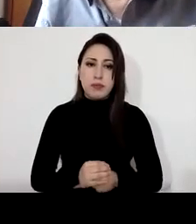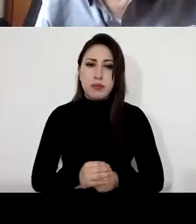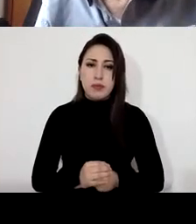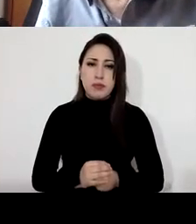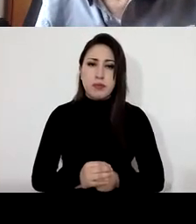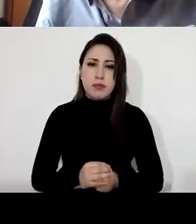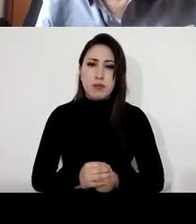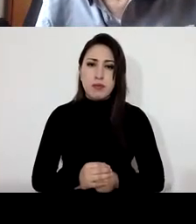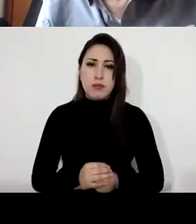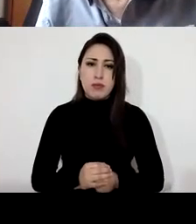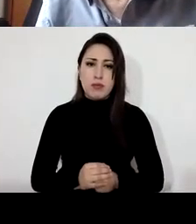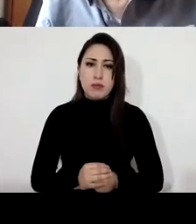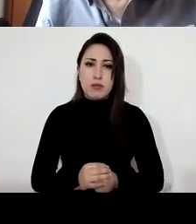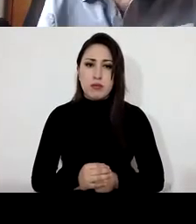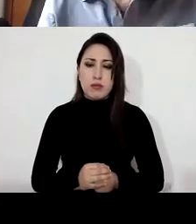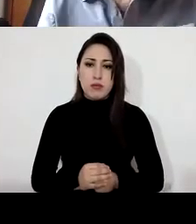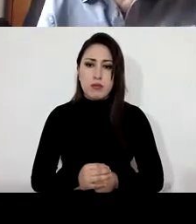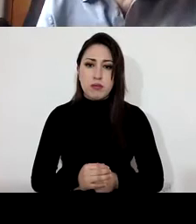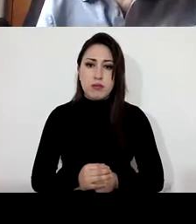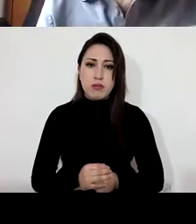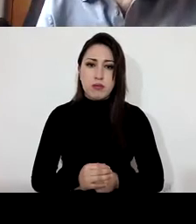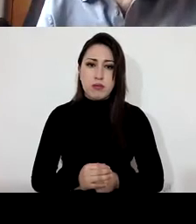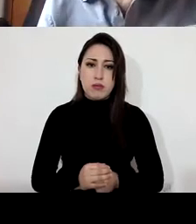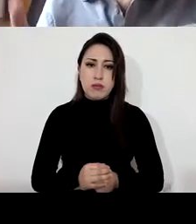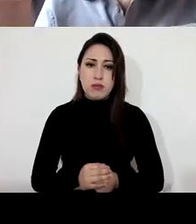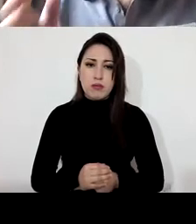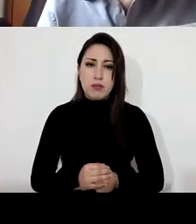muy difícil encontrar, más bien no se va a encontrar tal